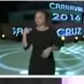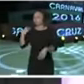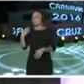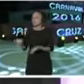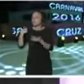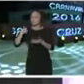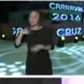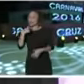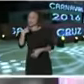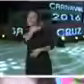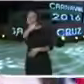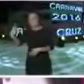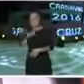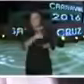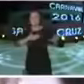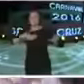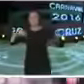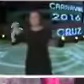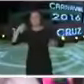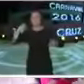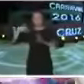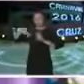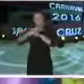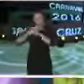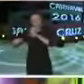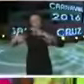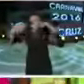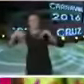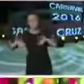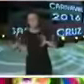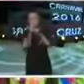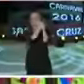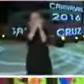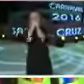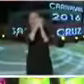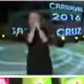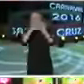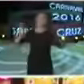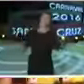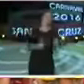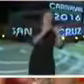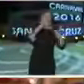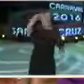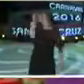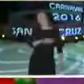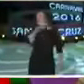Yo quería decirles, oye, cojan los narices. Mira, que pa' burgas, chacho. La de